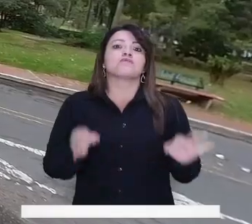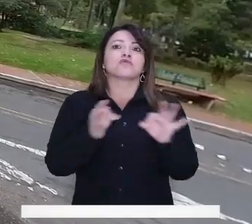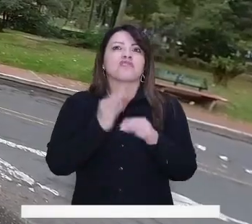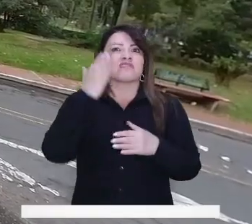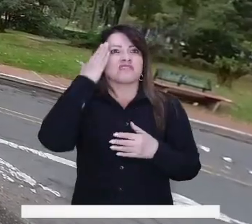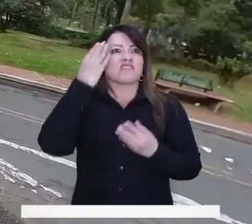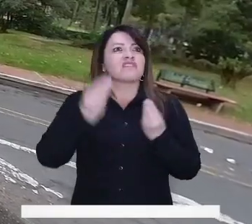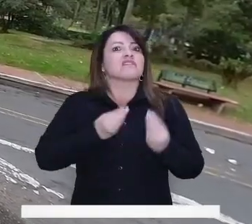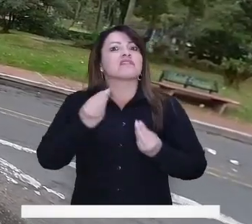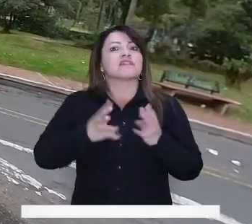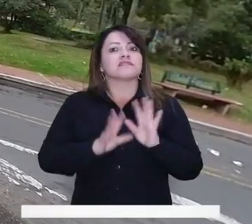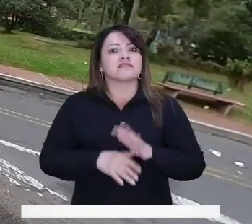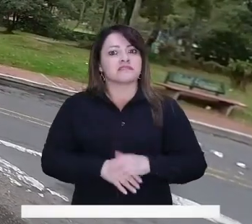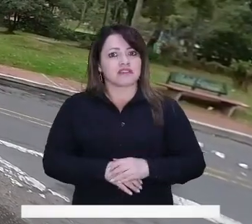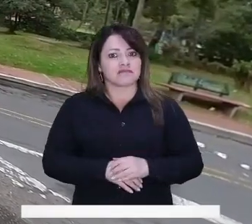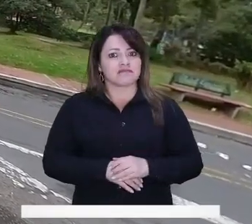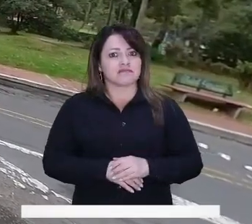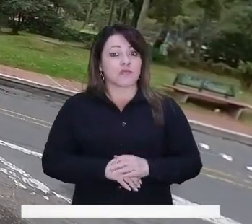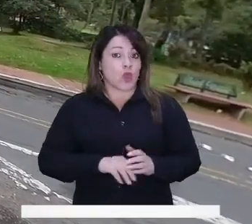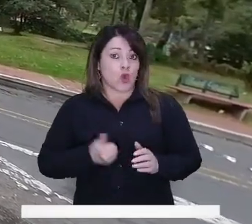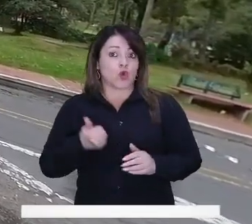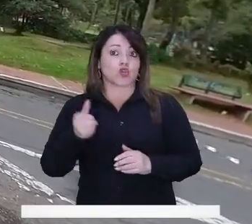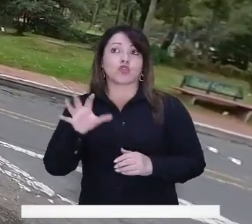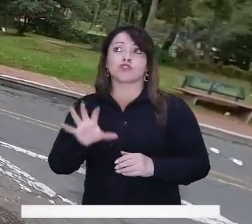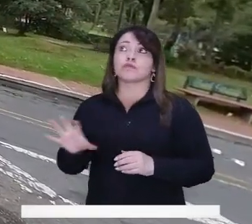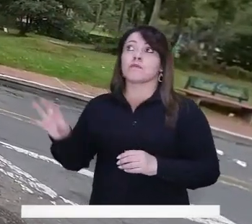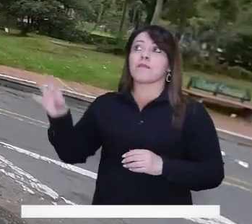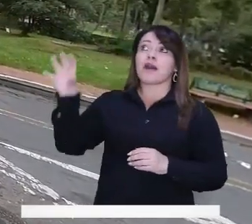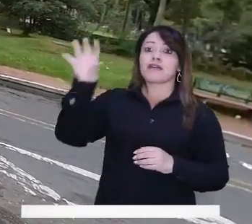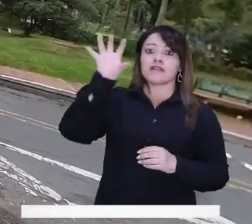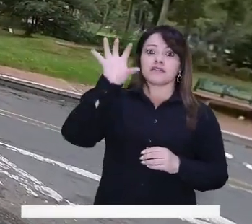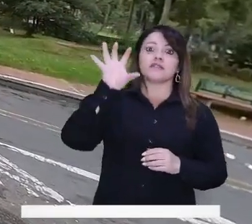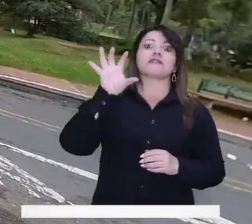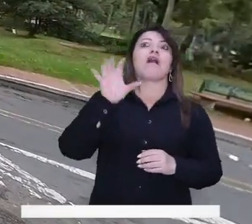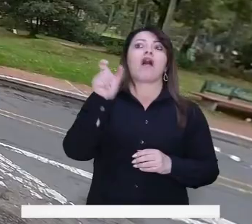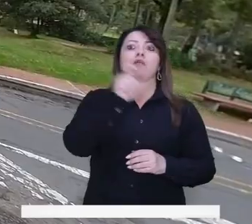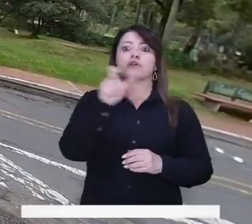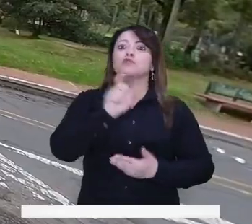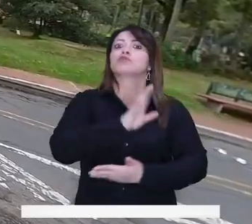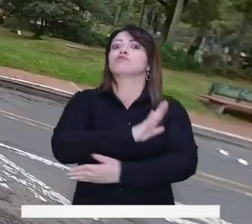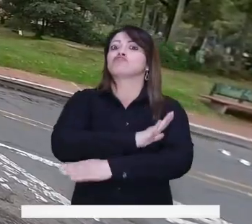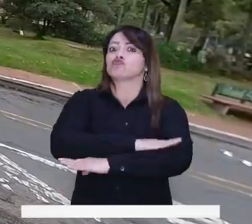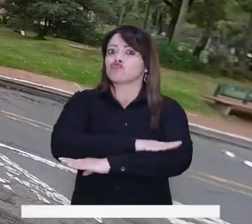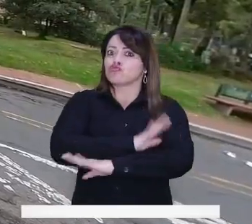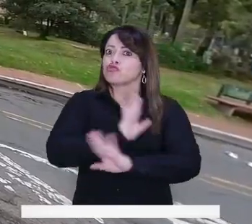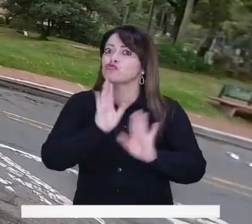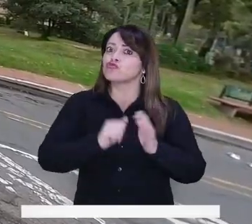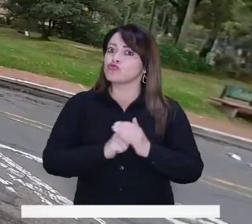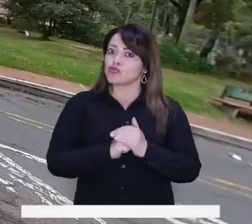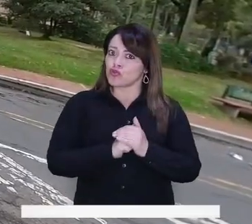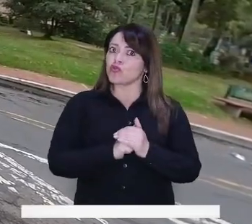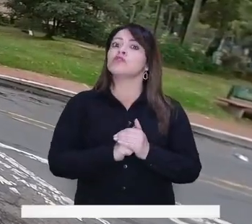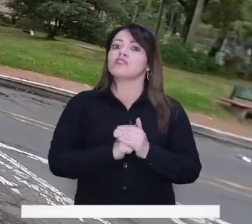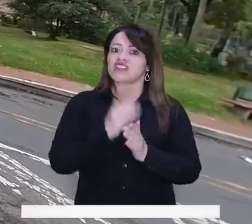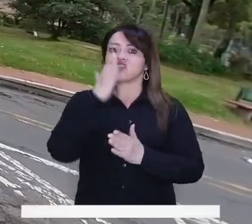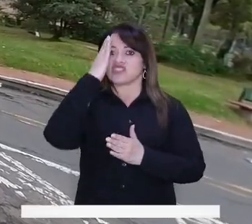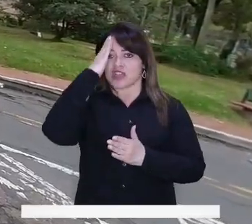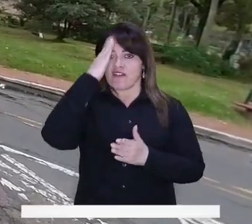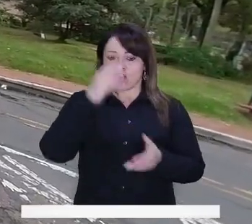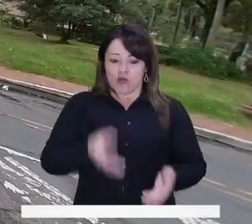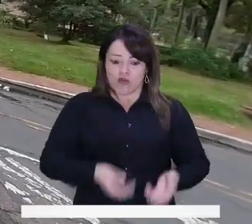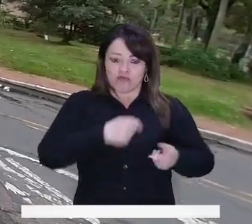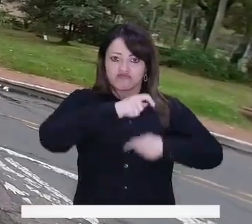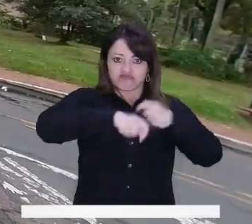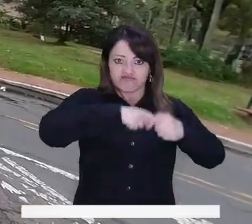los residuos orgánicos. En otros países esa tecnología hace que ya esa clasificación se aproveche